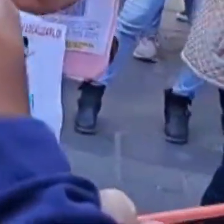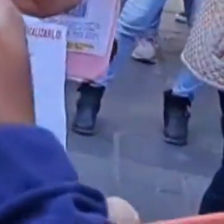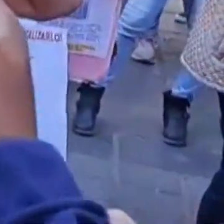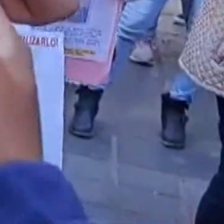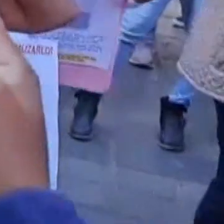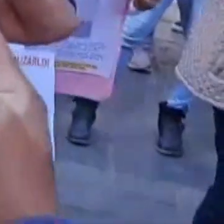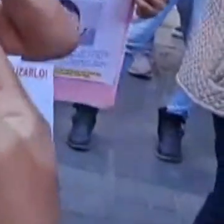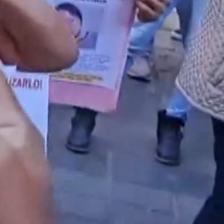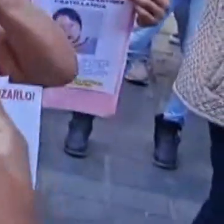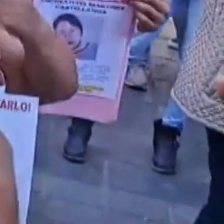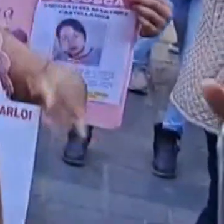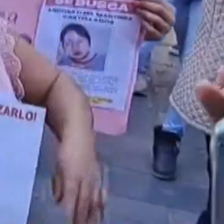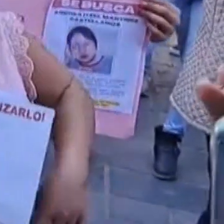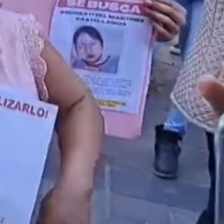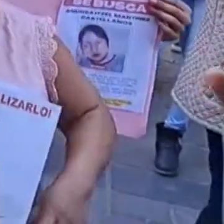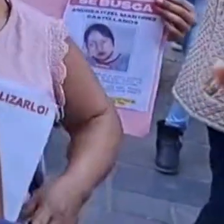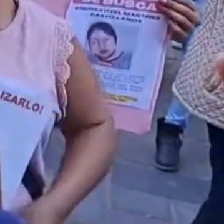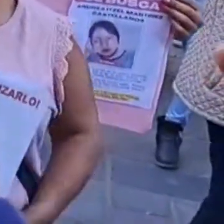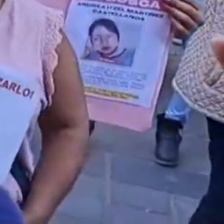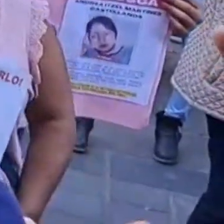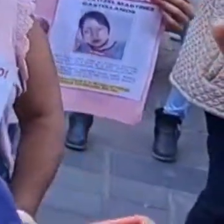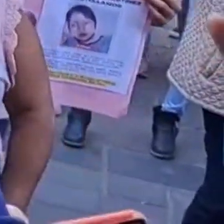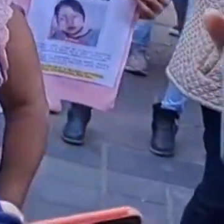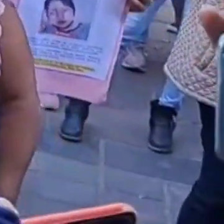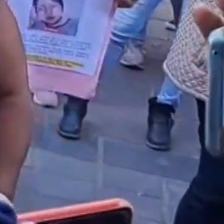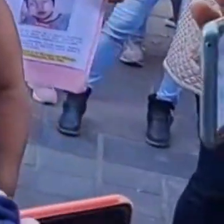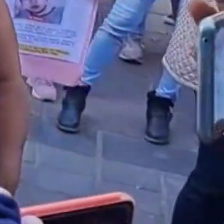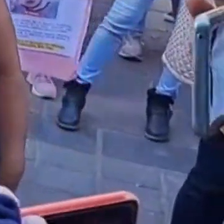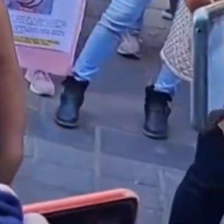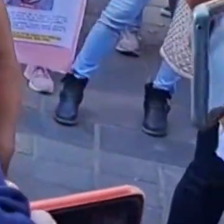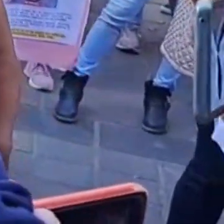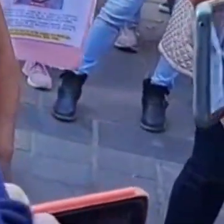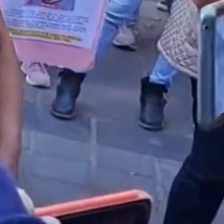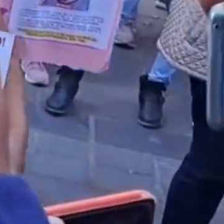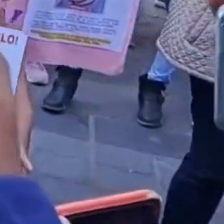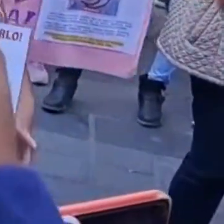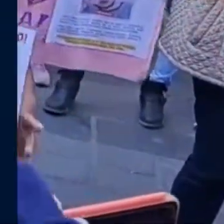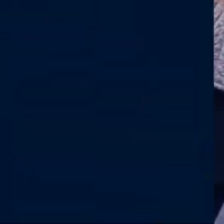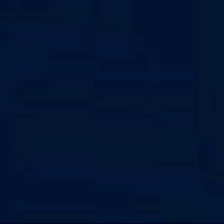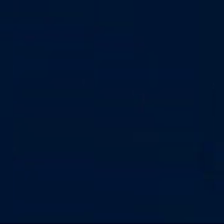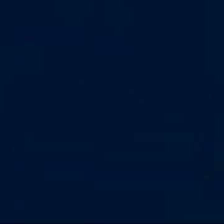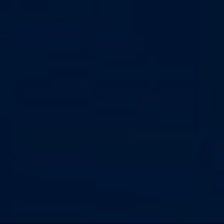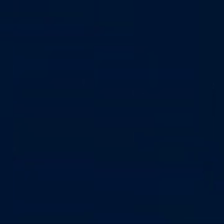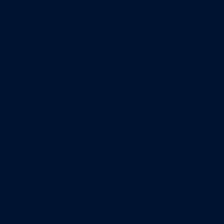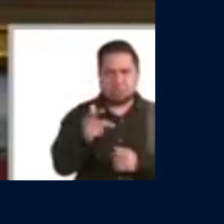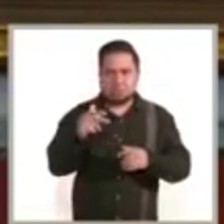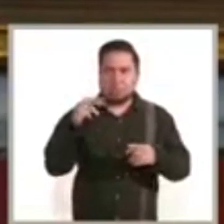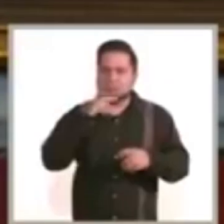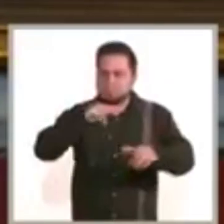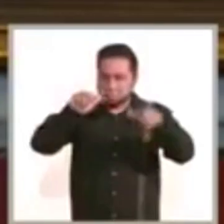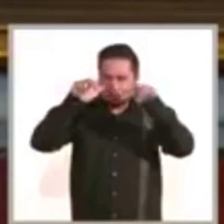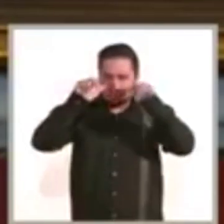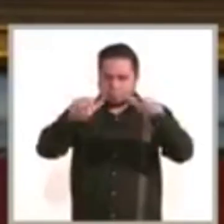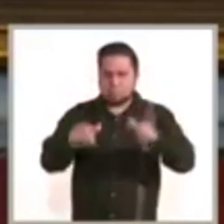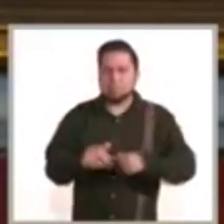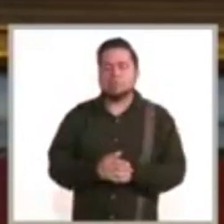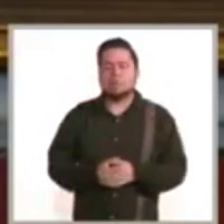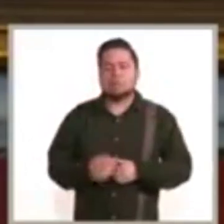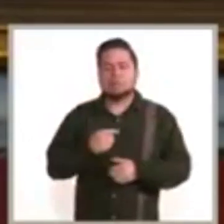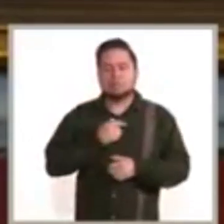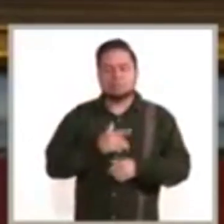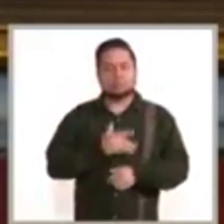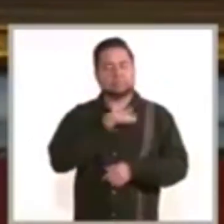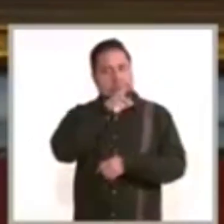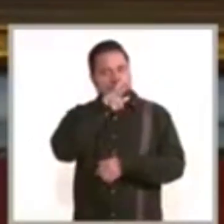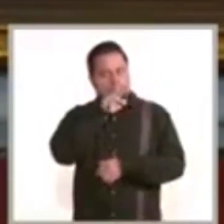anterior y señaló que tampoco ayudó el hecho de que no se había asignado titular de la fiscalía general del estado sí nos preocupa